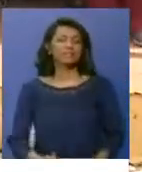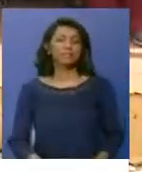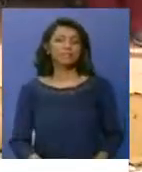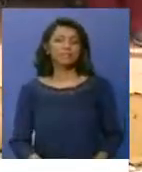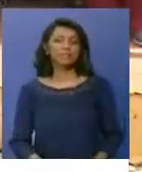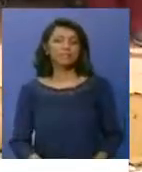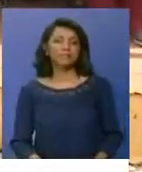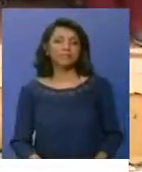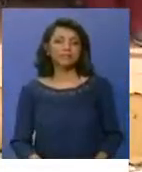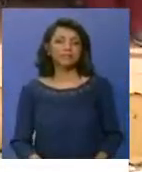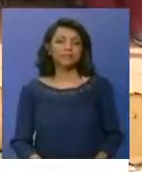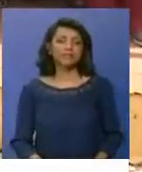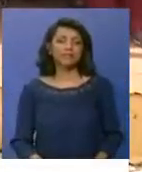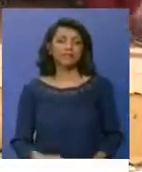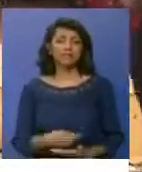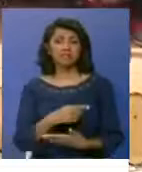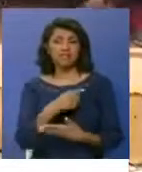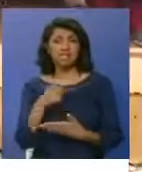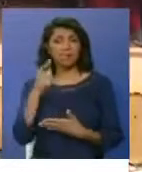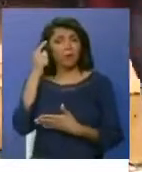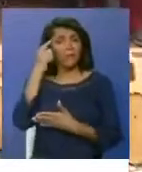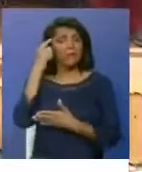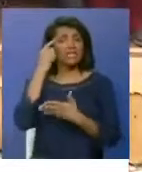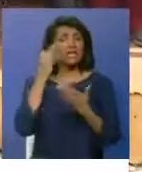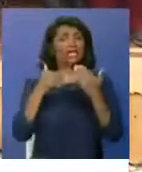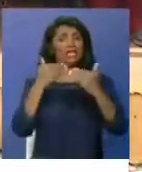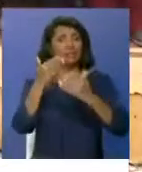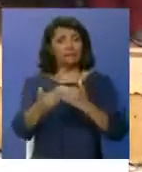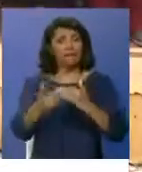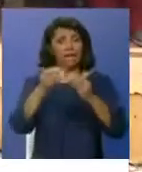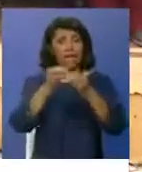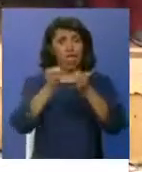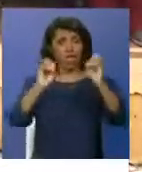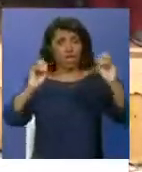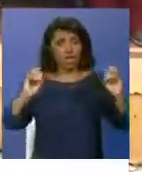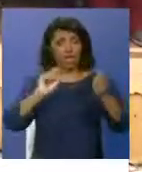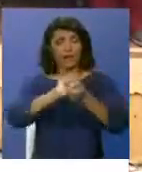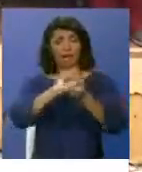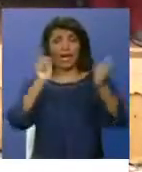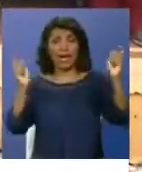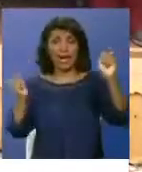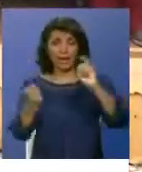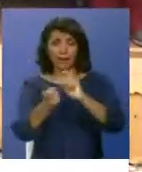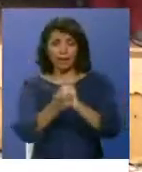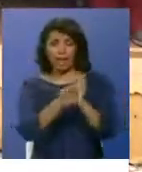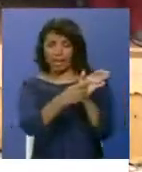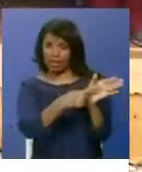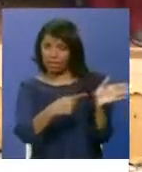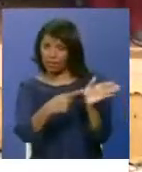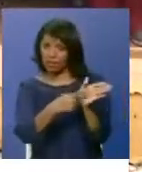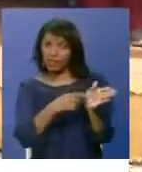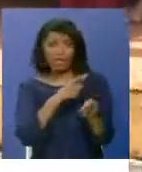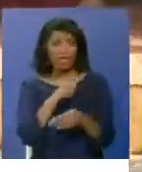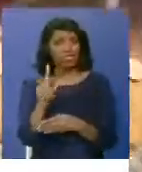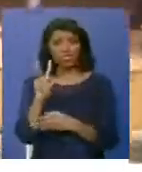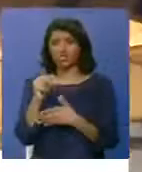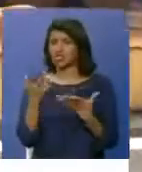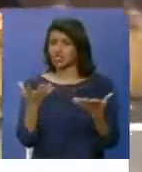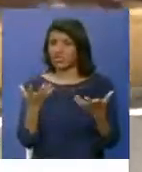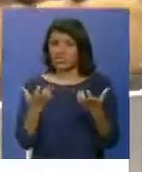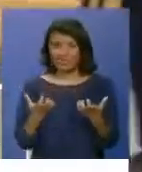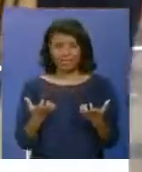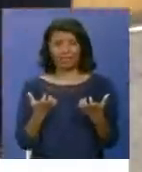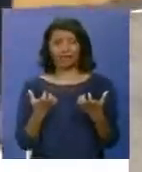no se dé paso a la lotería electrónica, que en este momento es una de